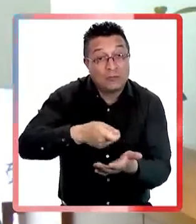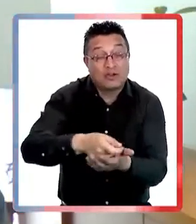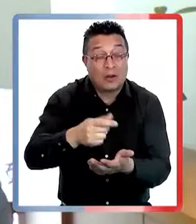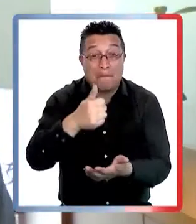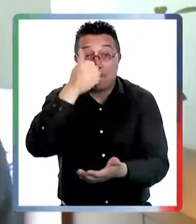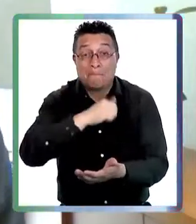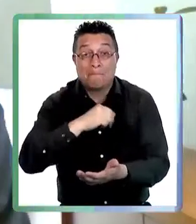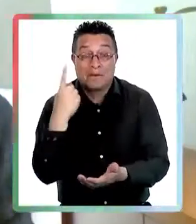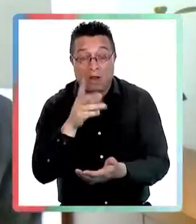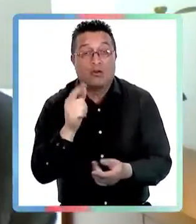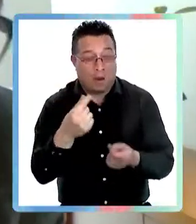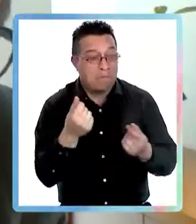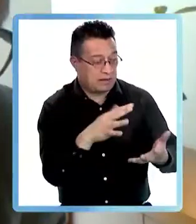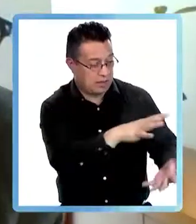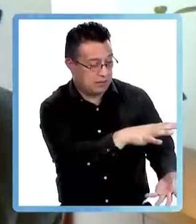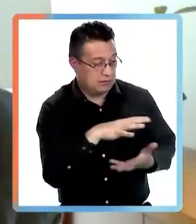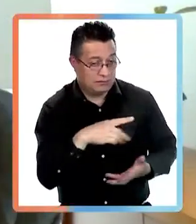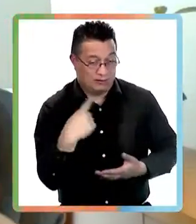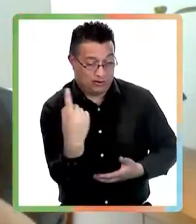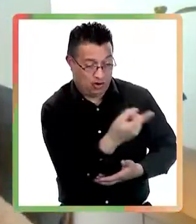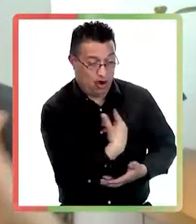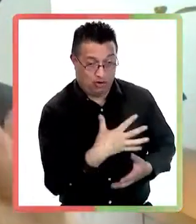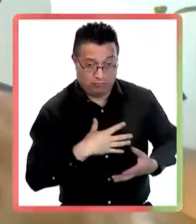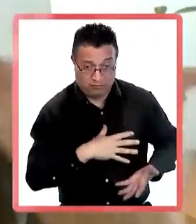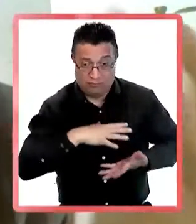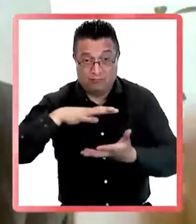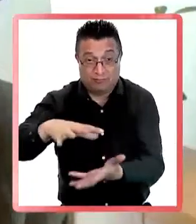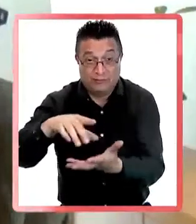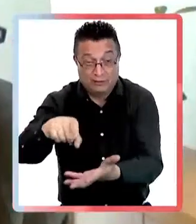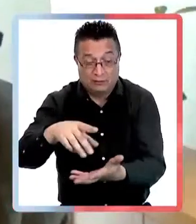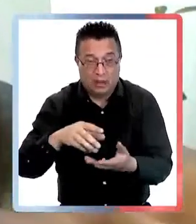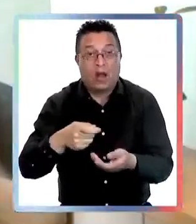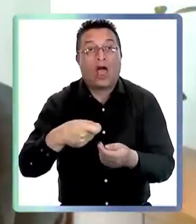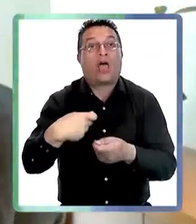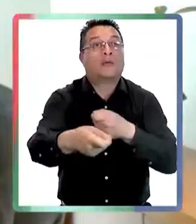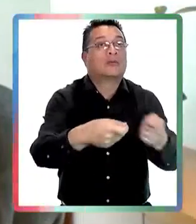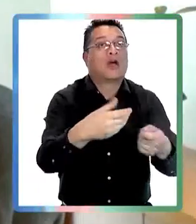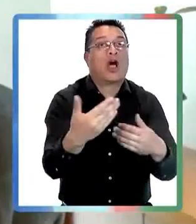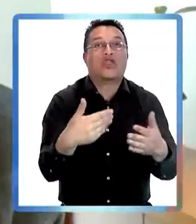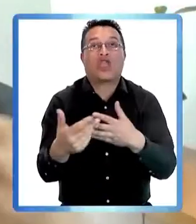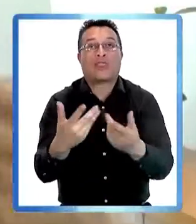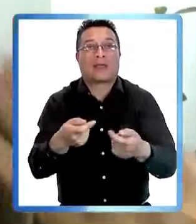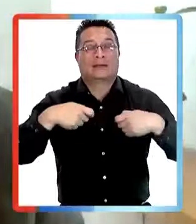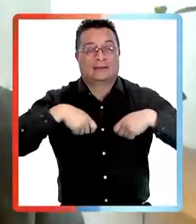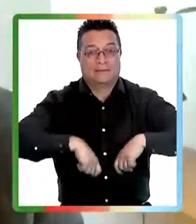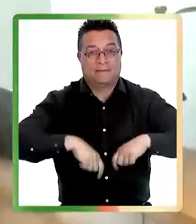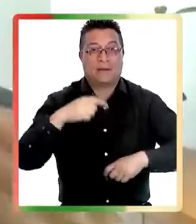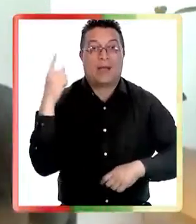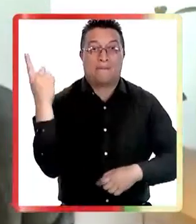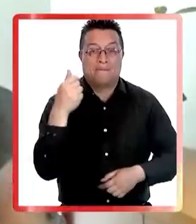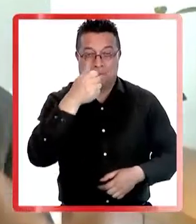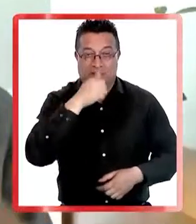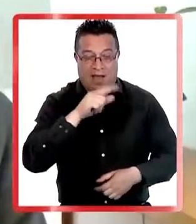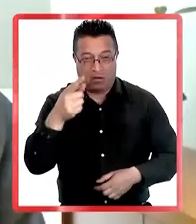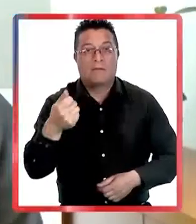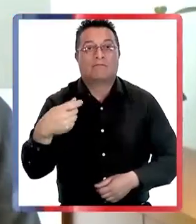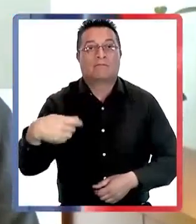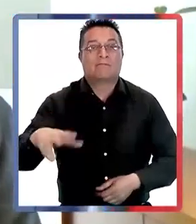se van a dedicar a invertir los fondos, que es donde nos interesa que los privados